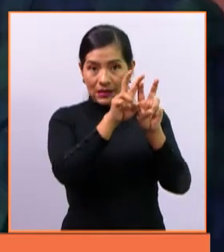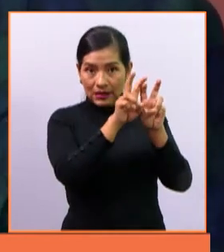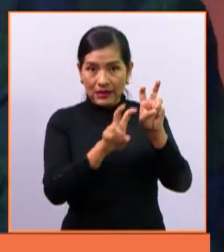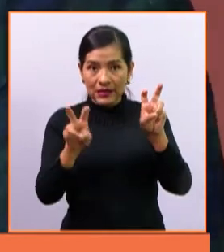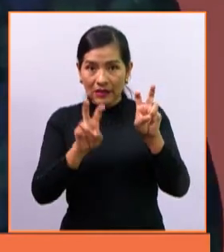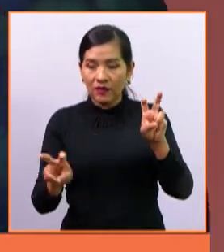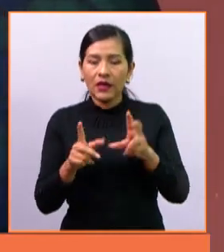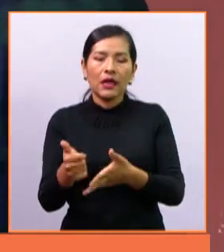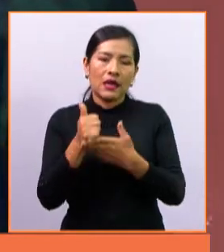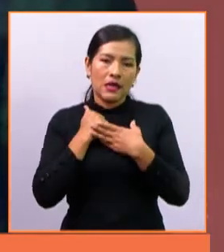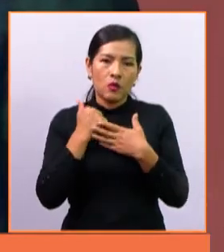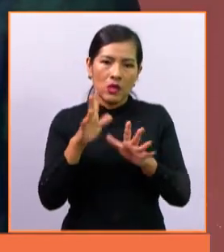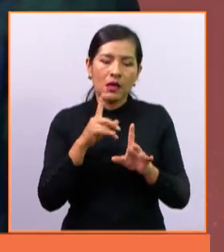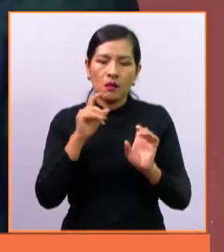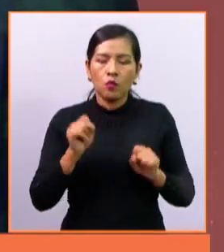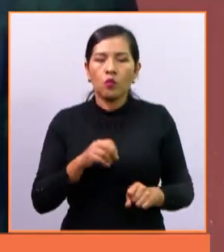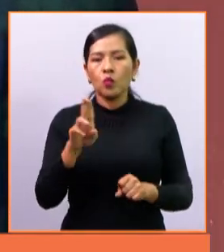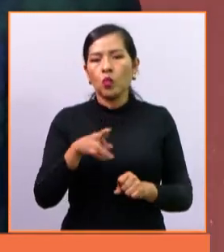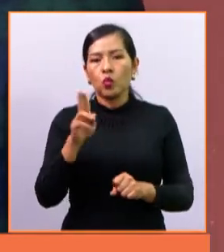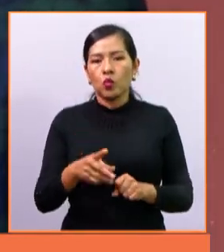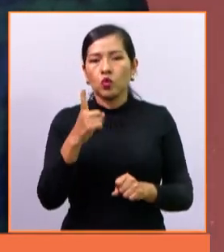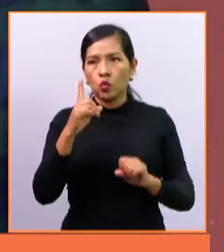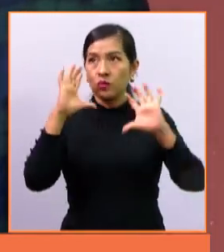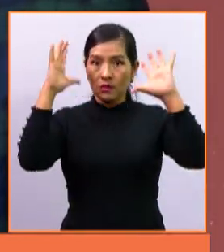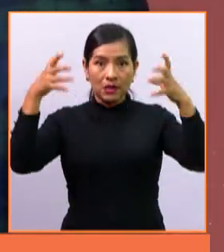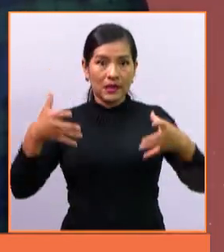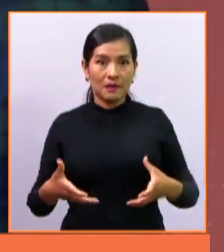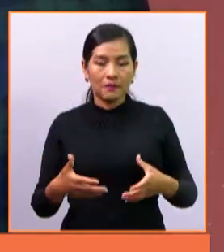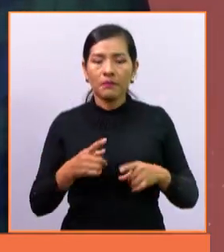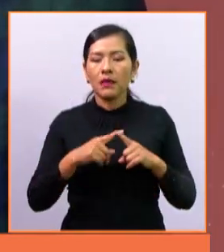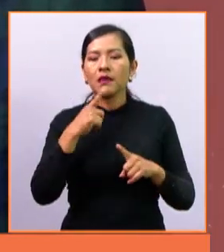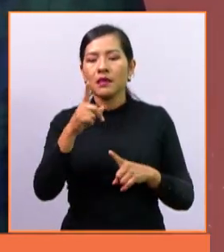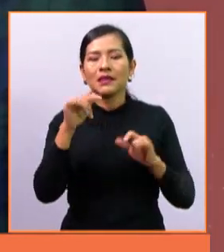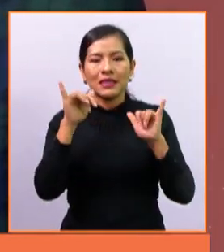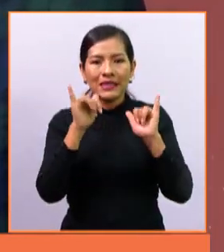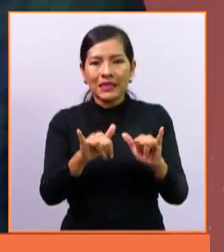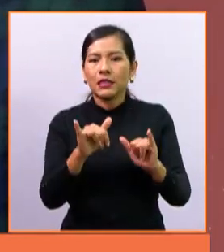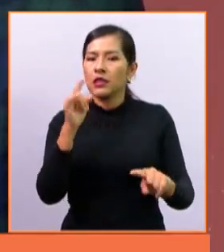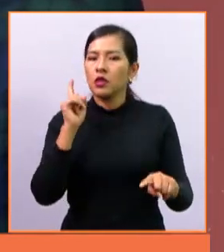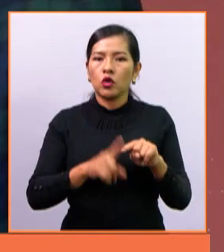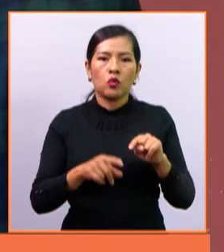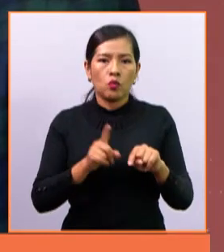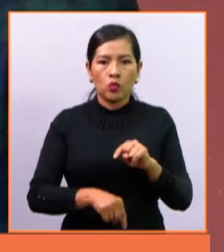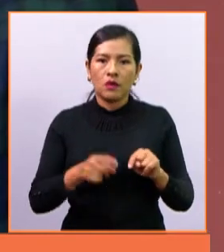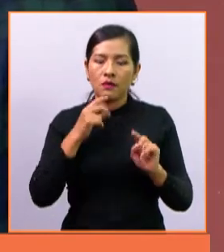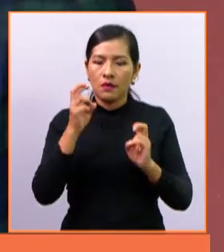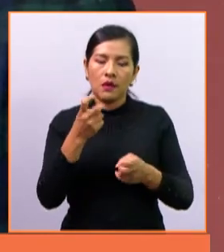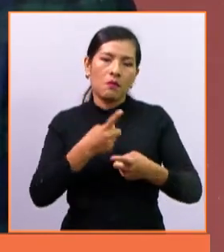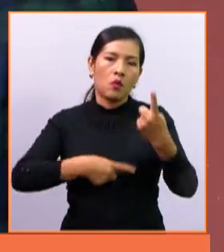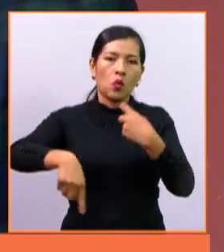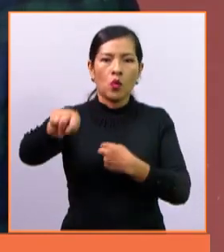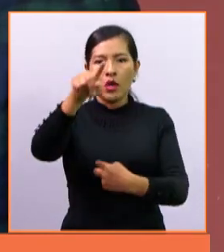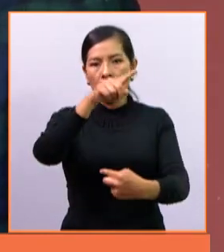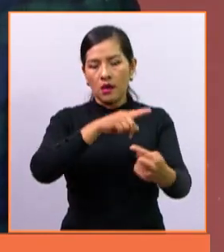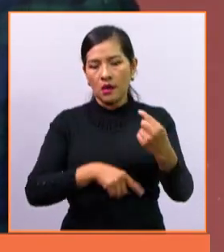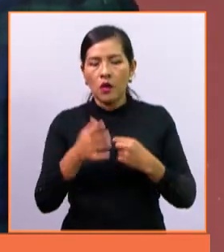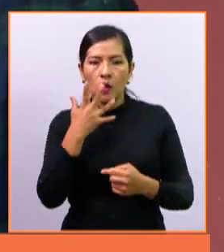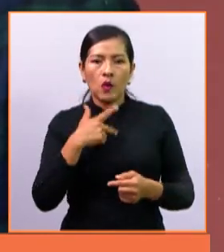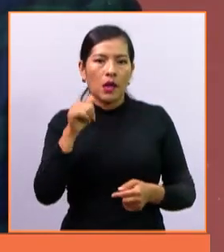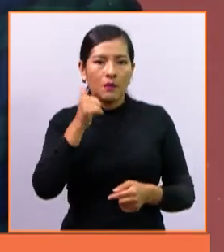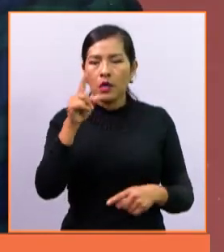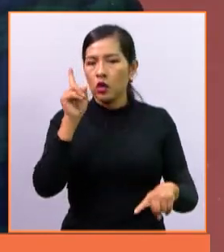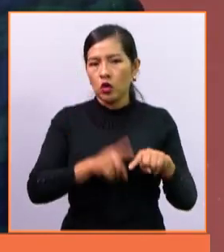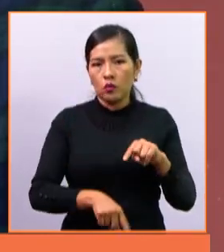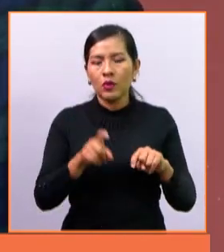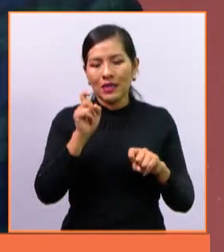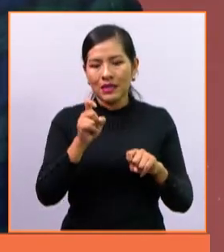uso de la cabina, ¿no? Sí. Entonces, pero nos dicen, pero no pueden quedarse en la cabina y dar la vuelta, ¿no?, en amarillo, sino que tienen